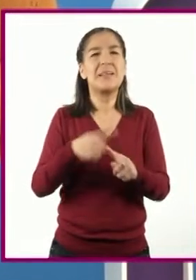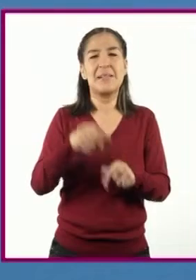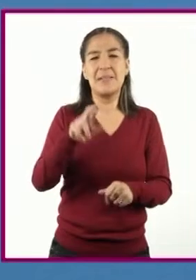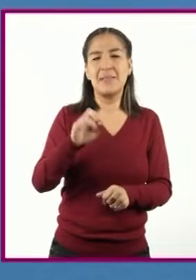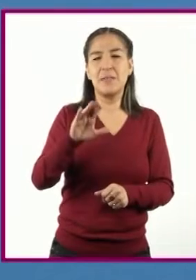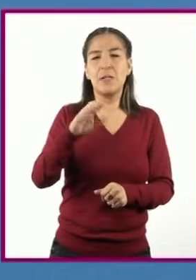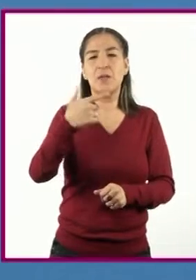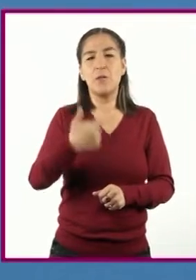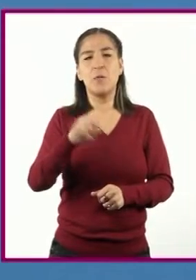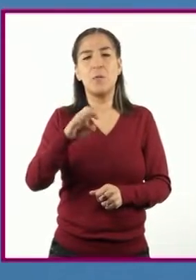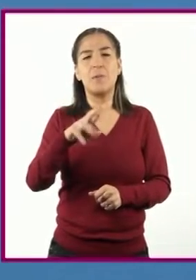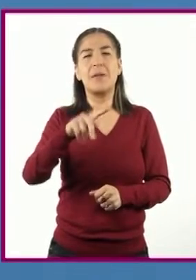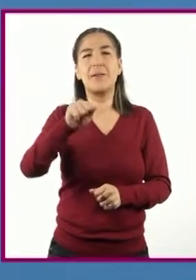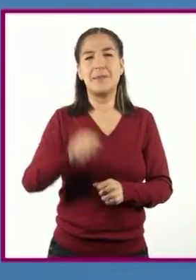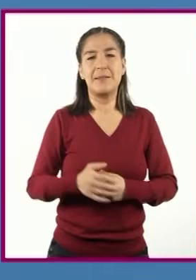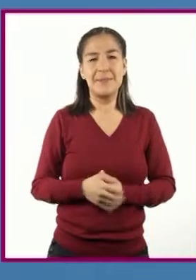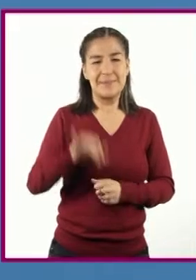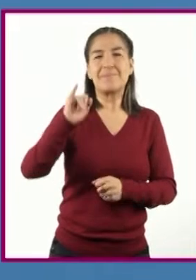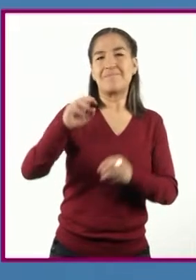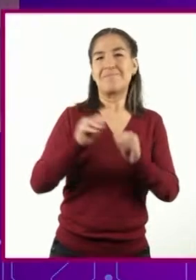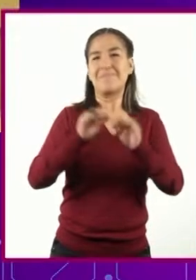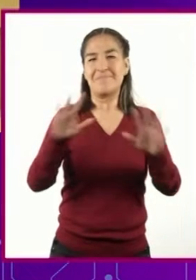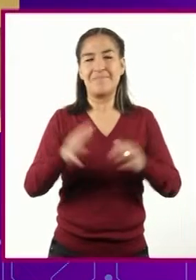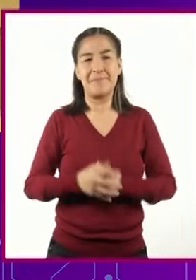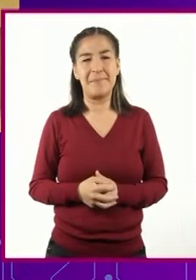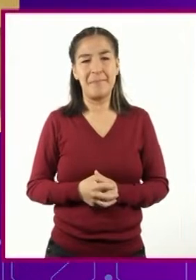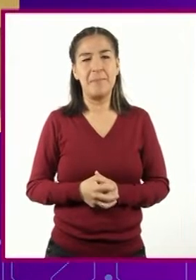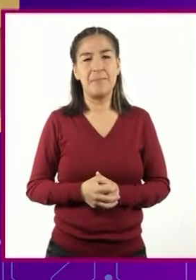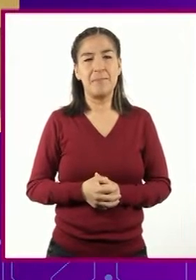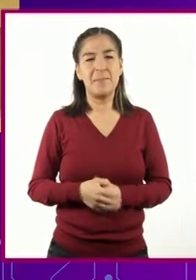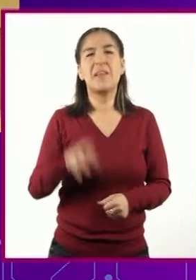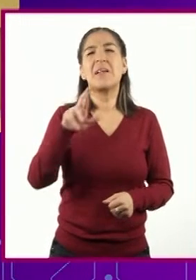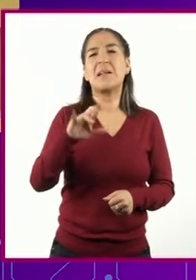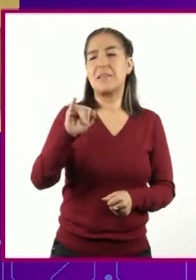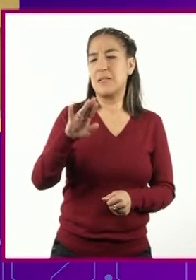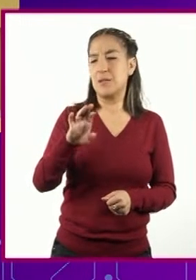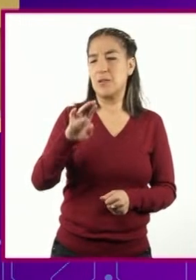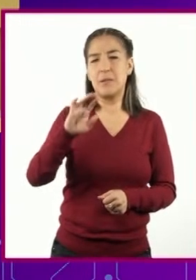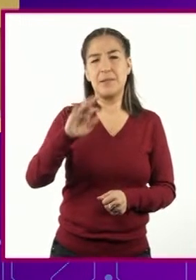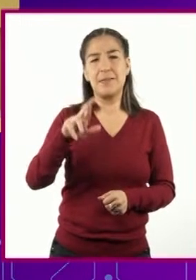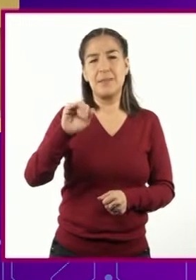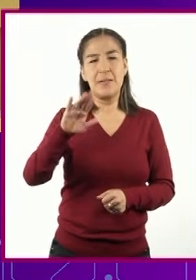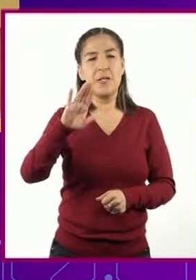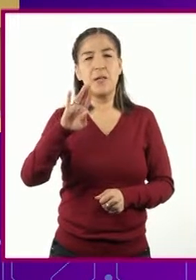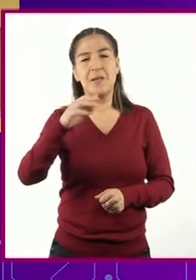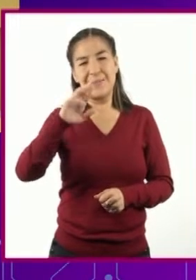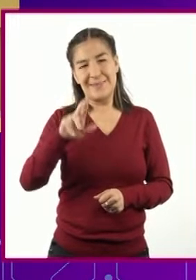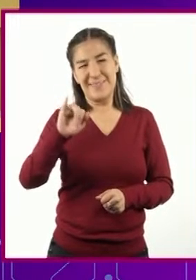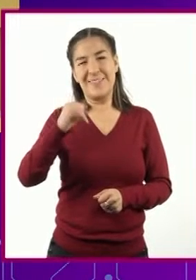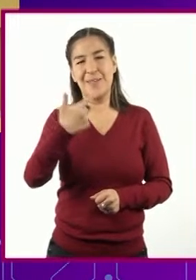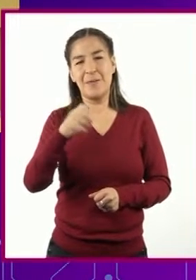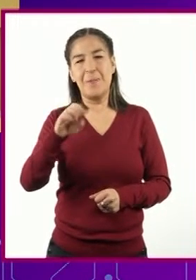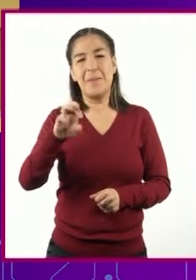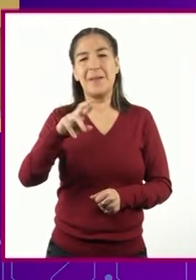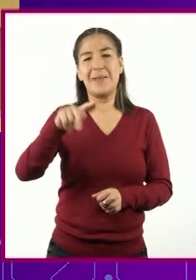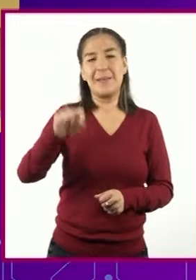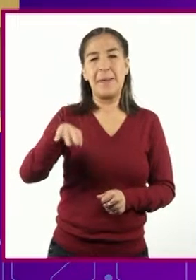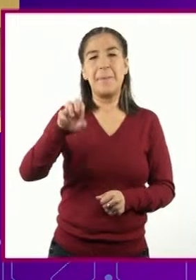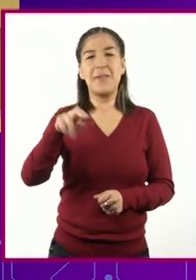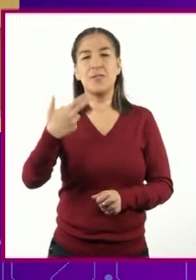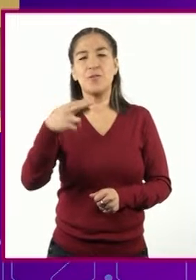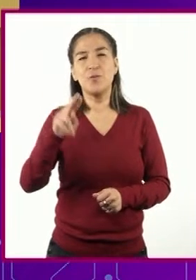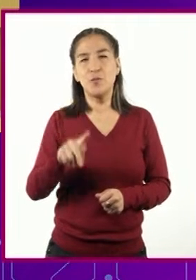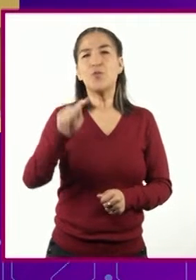Menchú? Claro que sí, maestra. Rigoberta Menchú Tum es una activista guatemalteca de